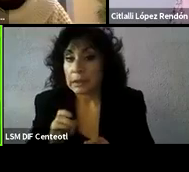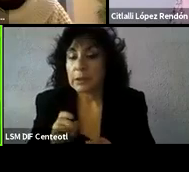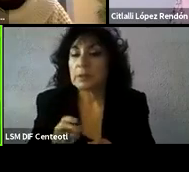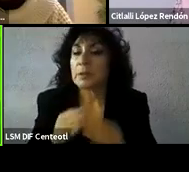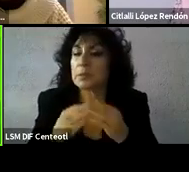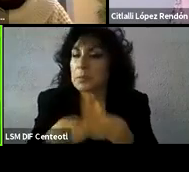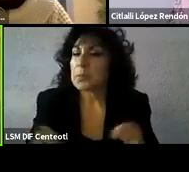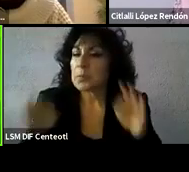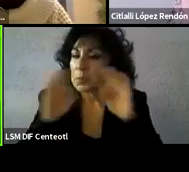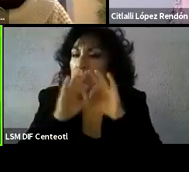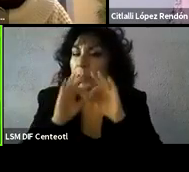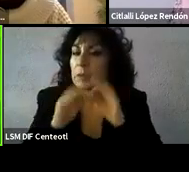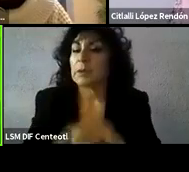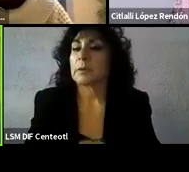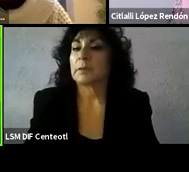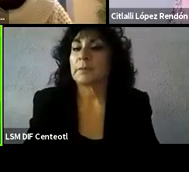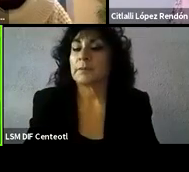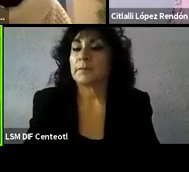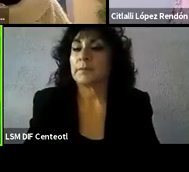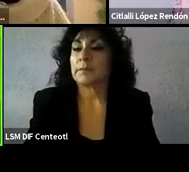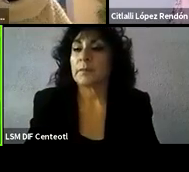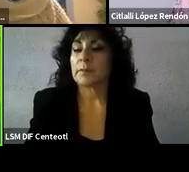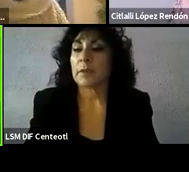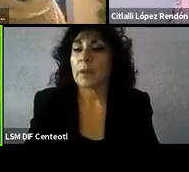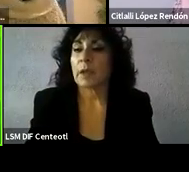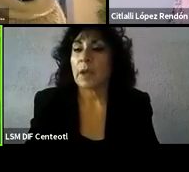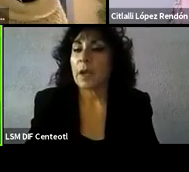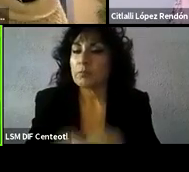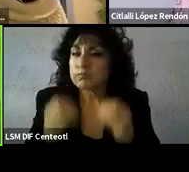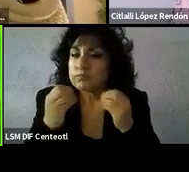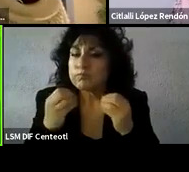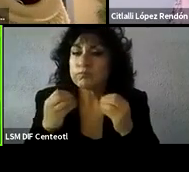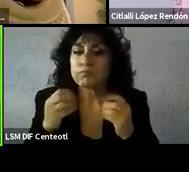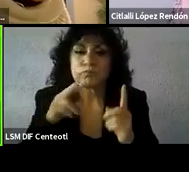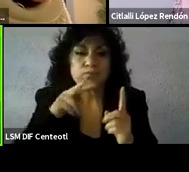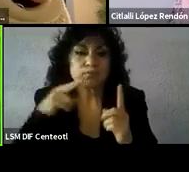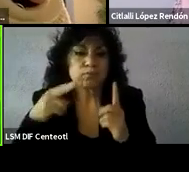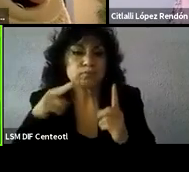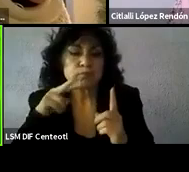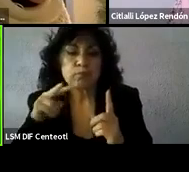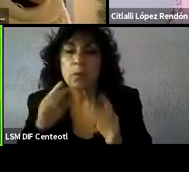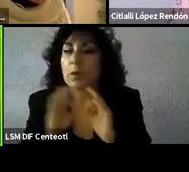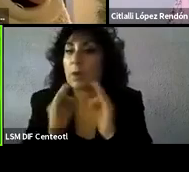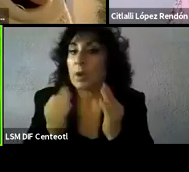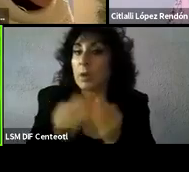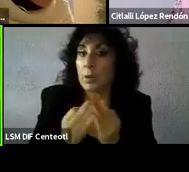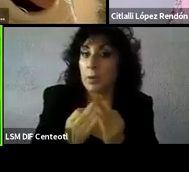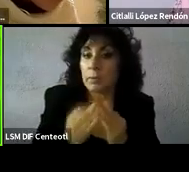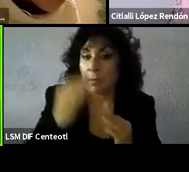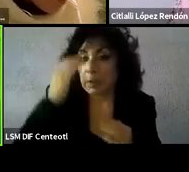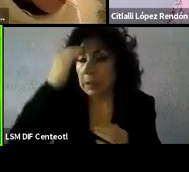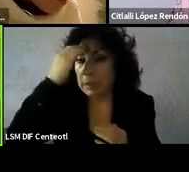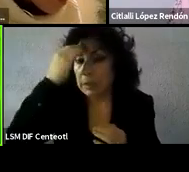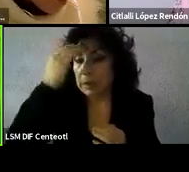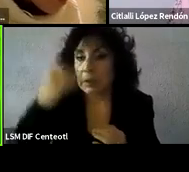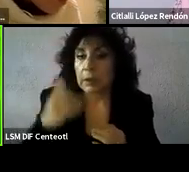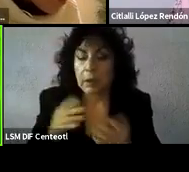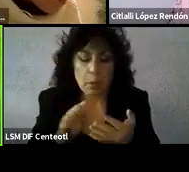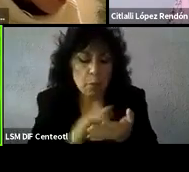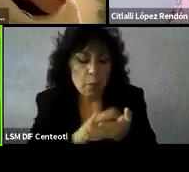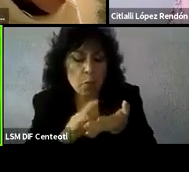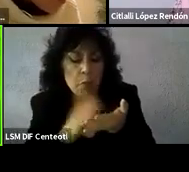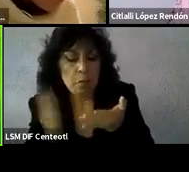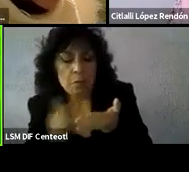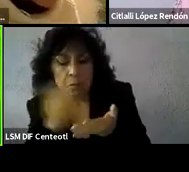Y creo que hay muchas perspectivas. Uno puede leer muchísima literatura sobre educación para la paz